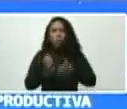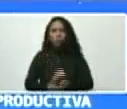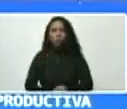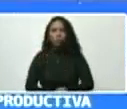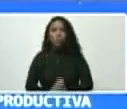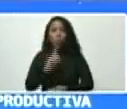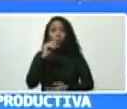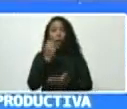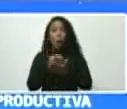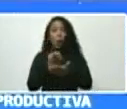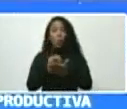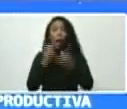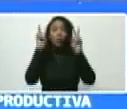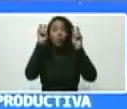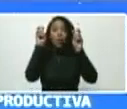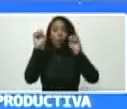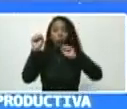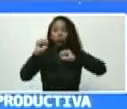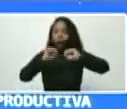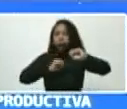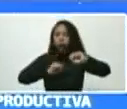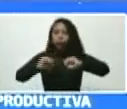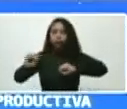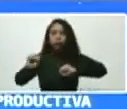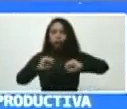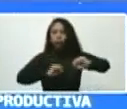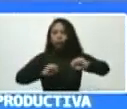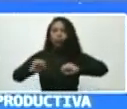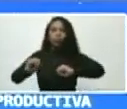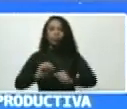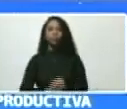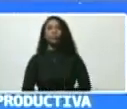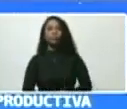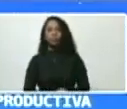una economía con una nueva dinámica,